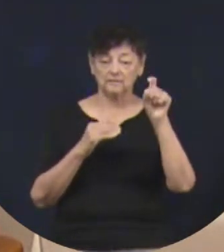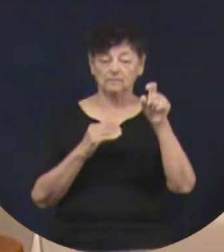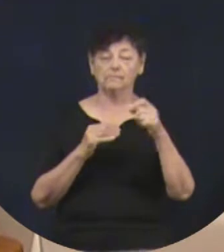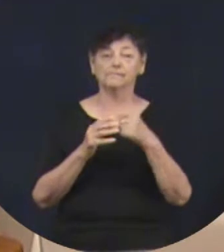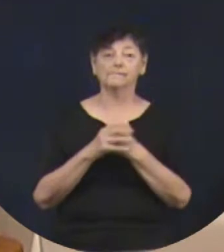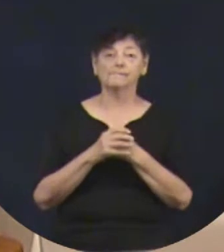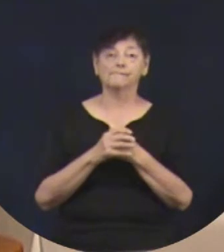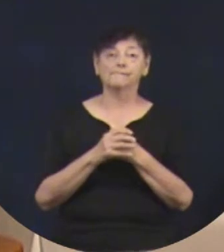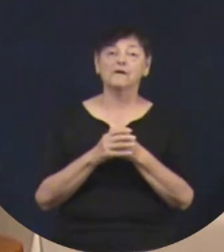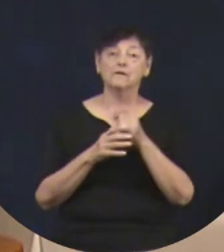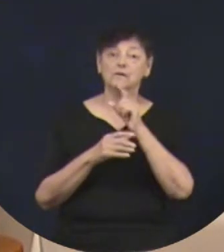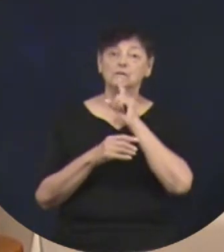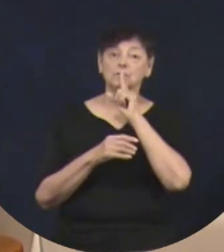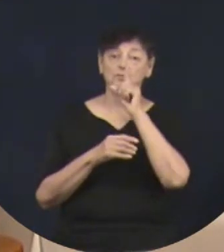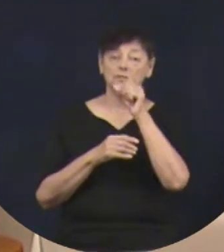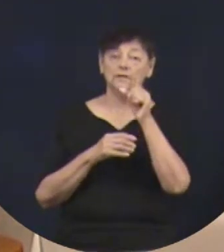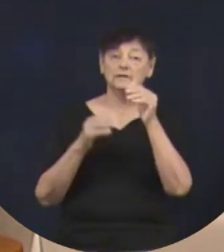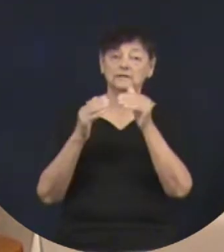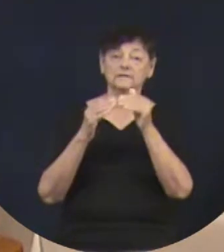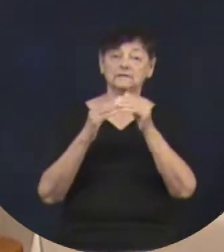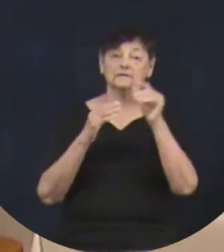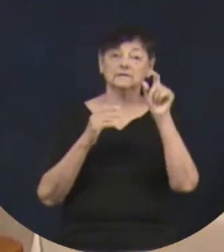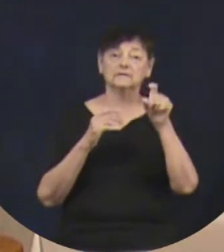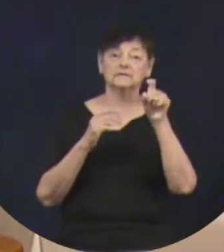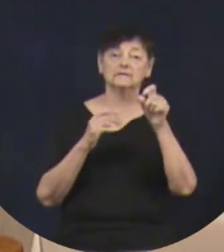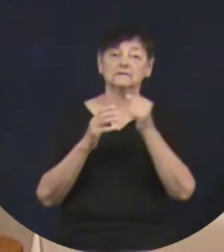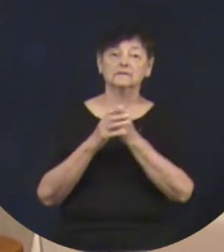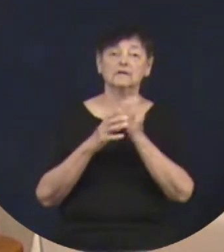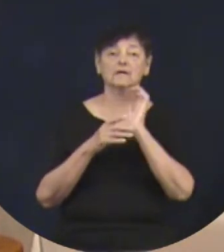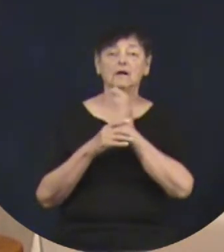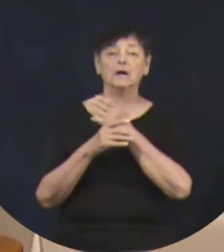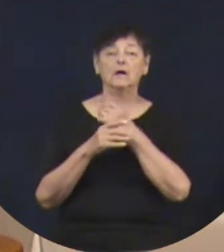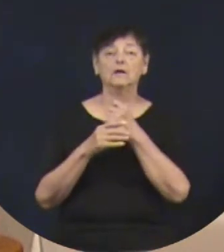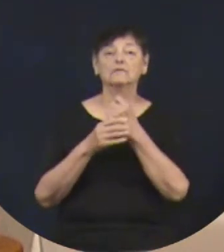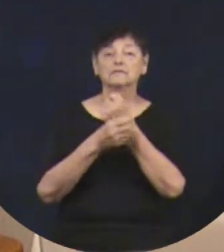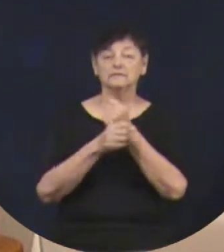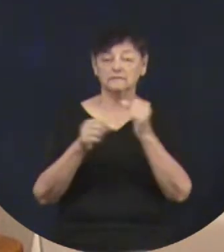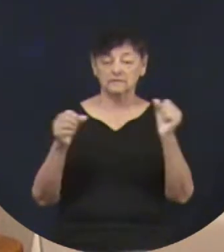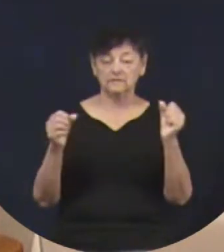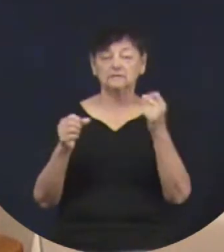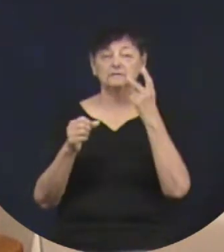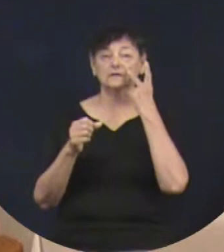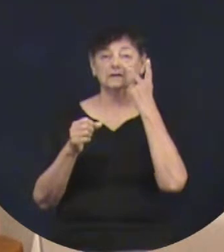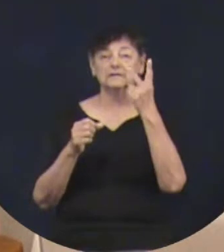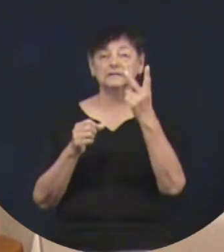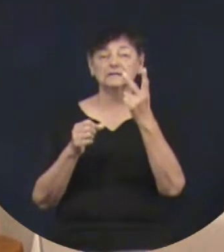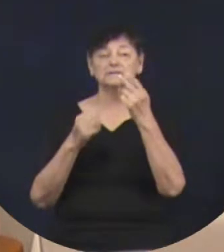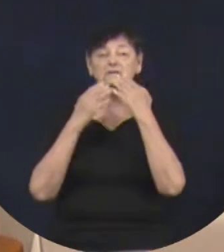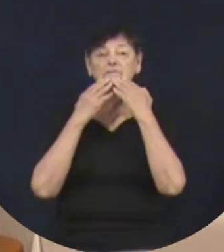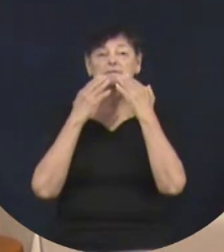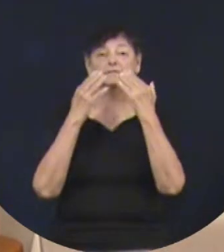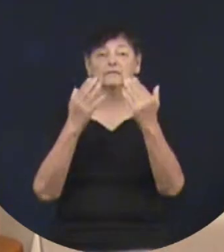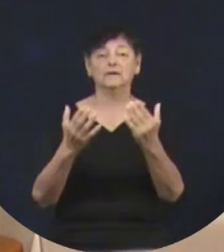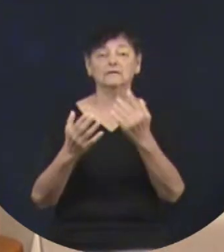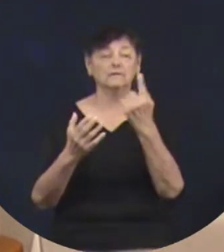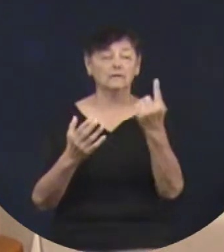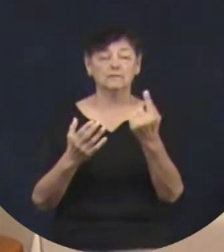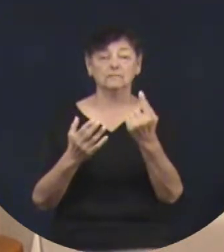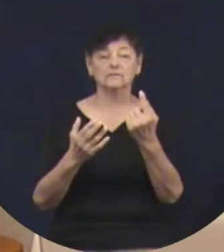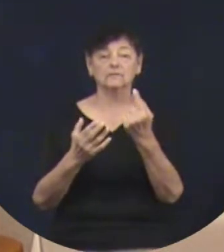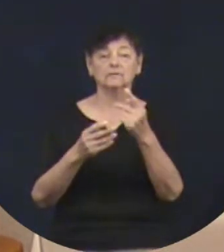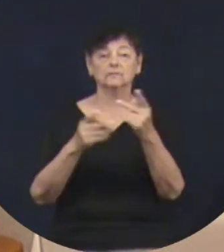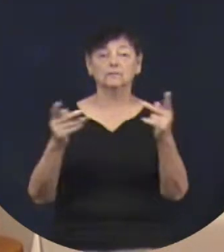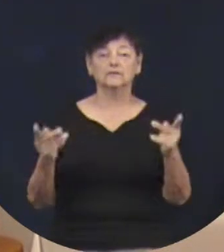necesario. En verdad, es justo y necesario. Es nuestro deber y salvación darte gracias siempre en todo